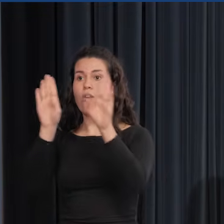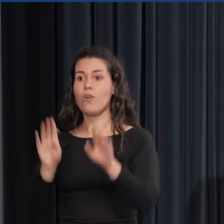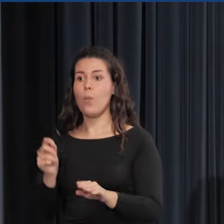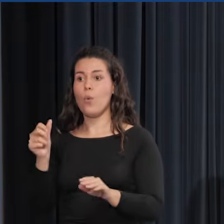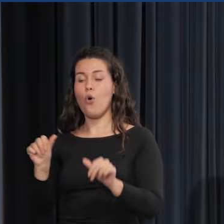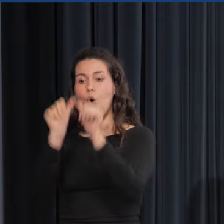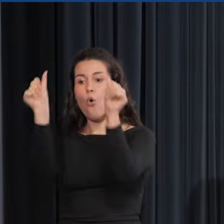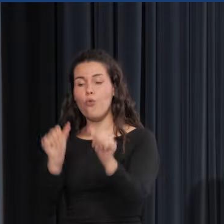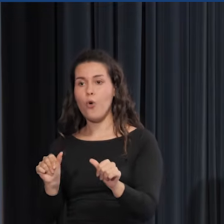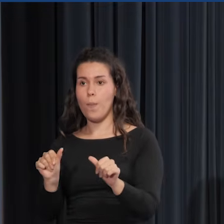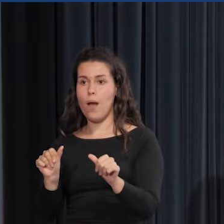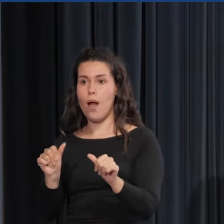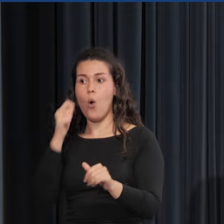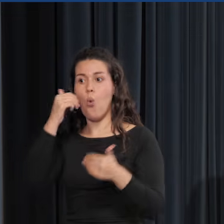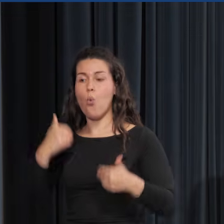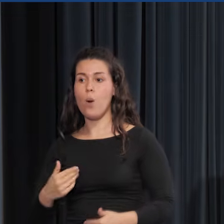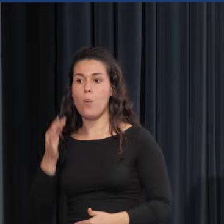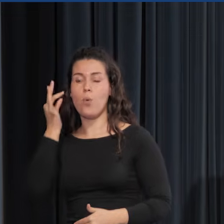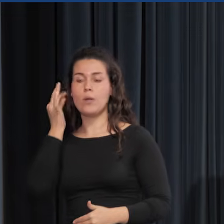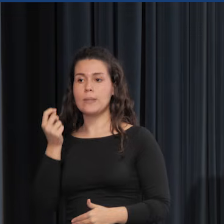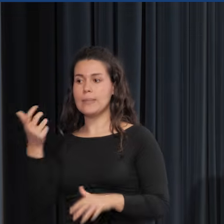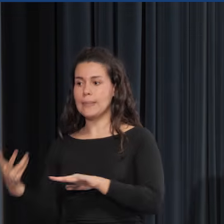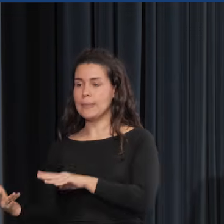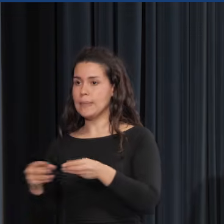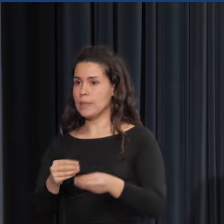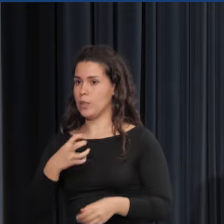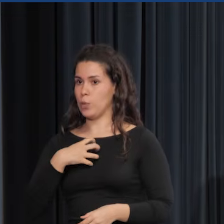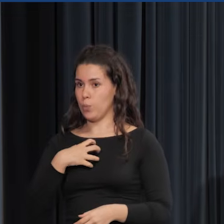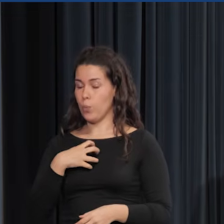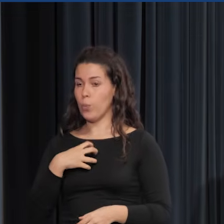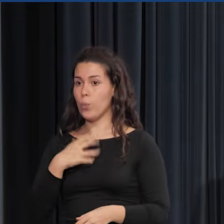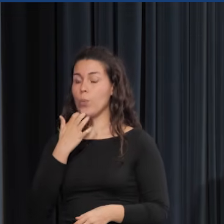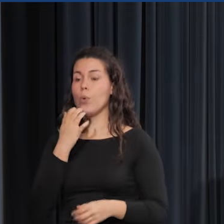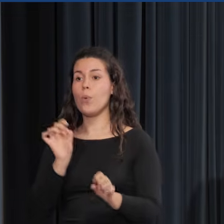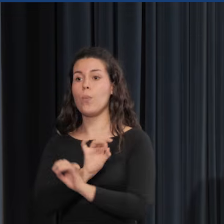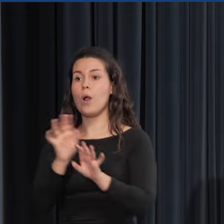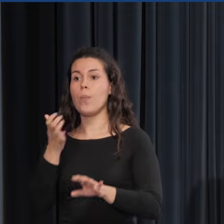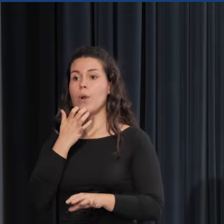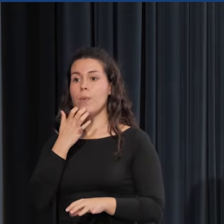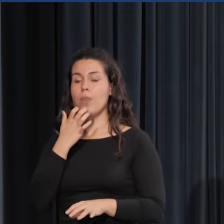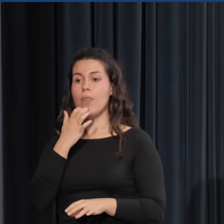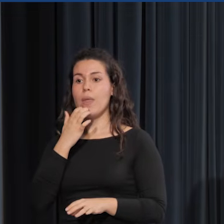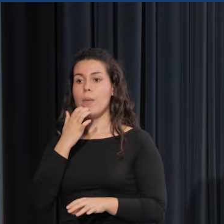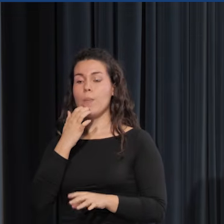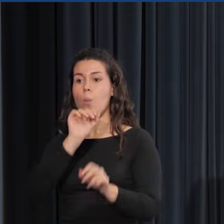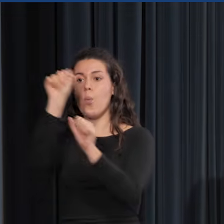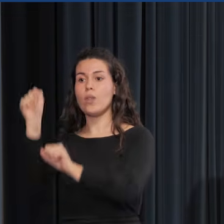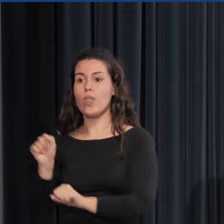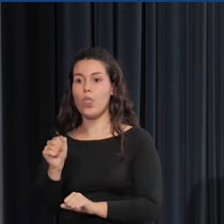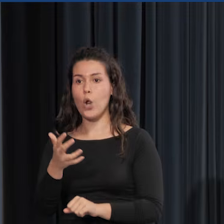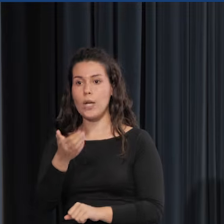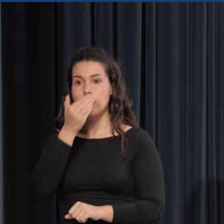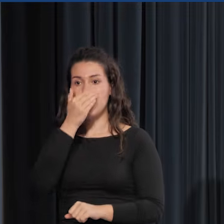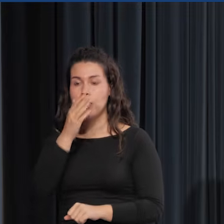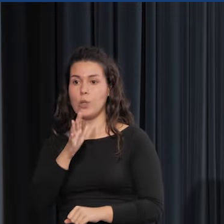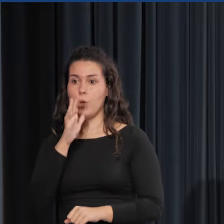a la morfología femenina. Y esto, por supuesto, es evidente, por ejemplo, con el tema de las protecciones respiratorias, porque no protegen frente a